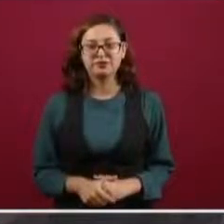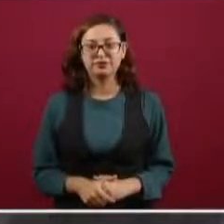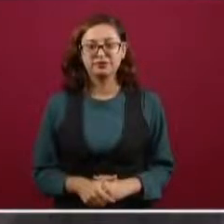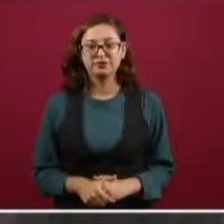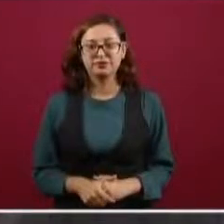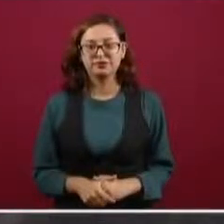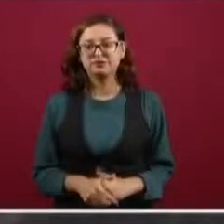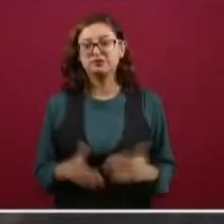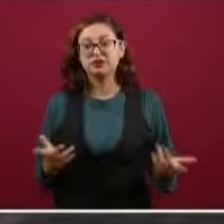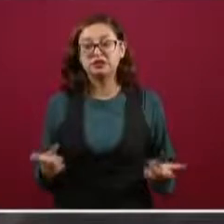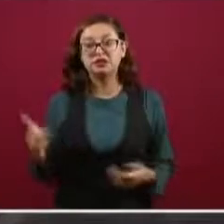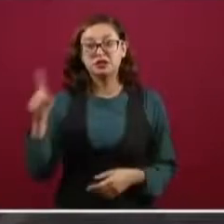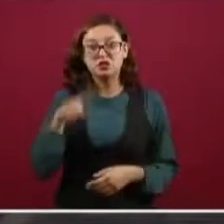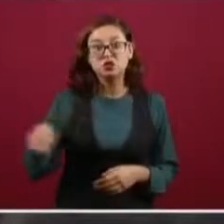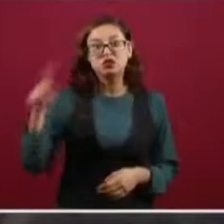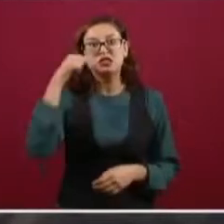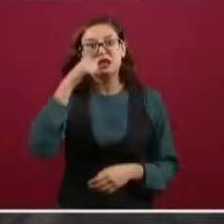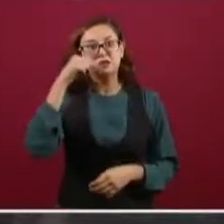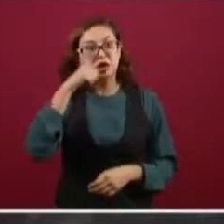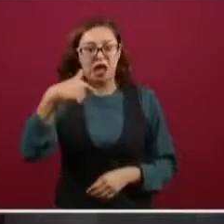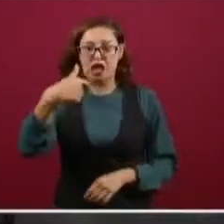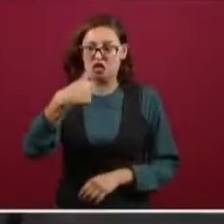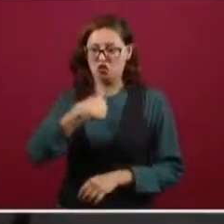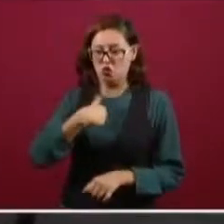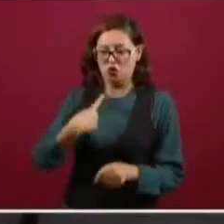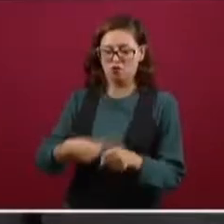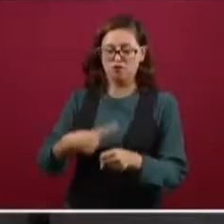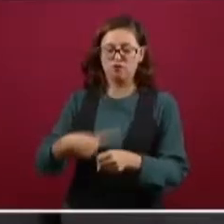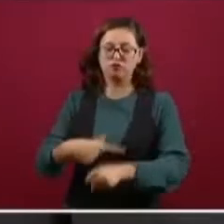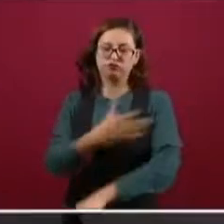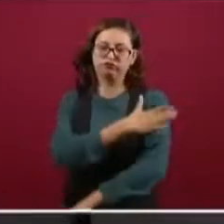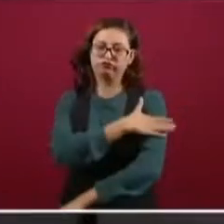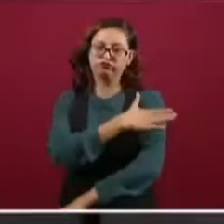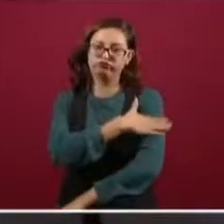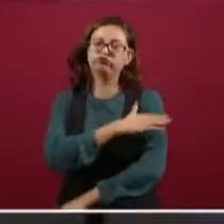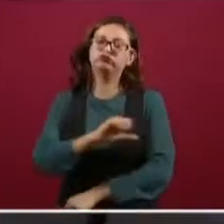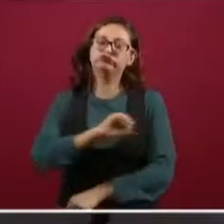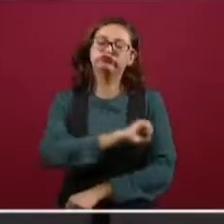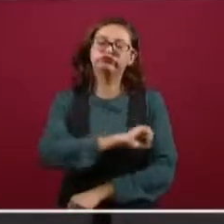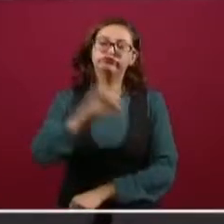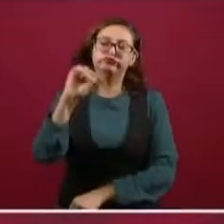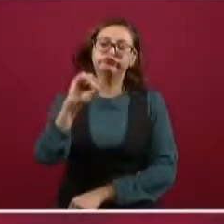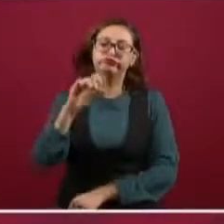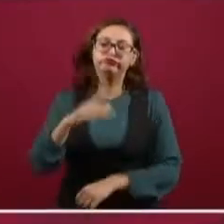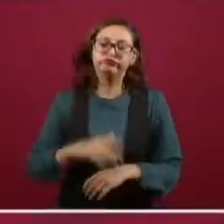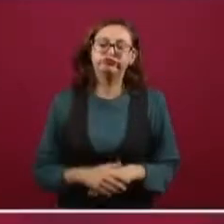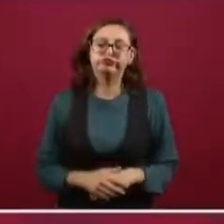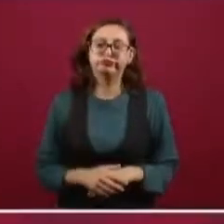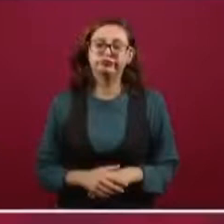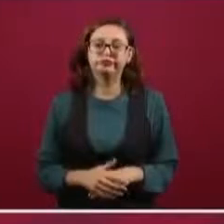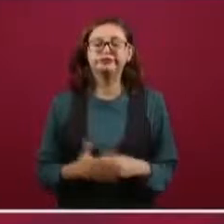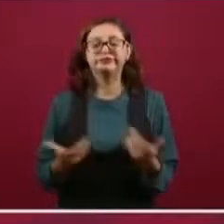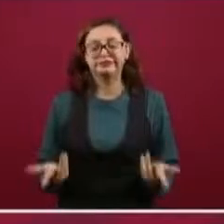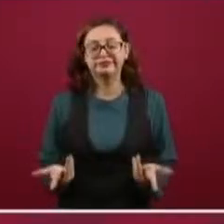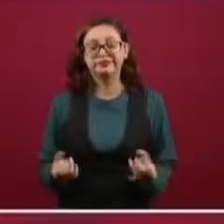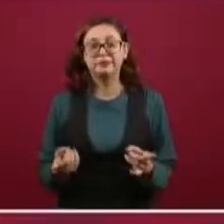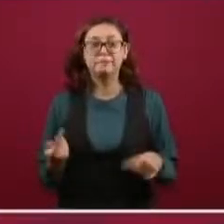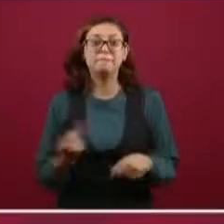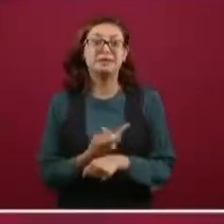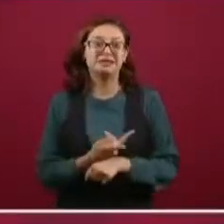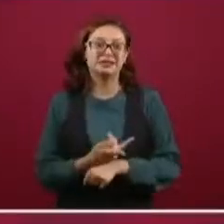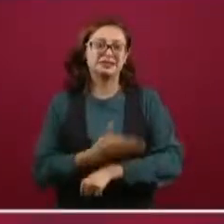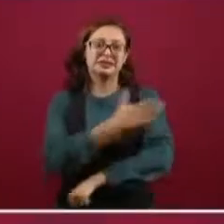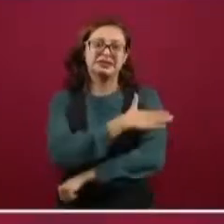tenga hipertensión, esa es mi enfermedad, eso fue lo que me llevó al